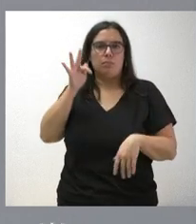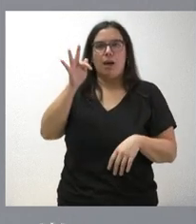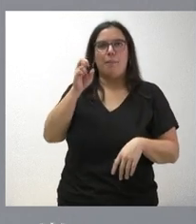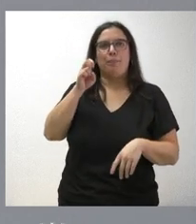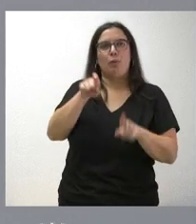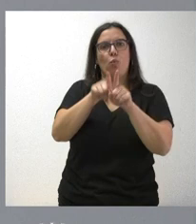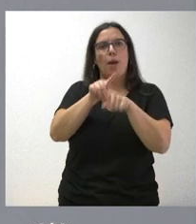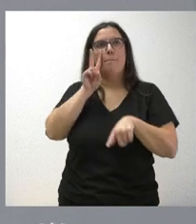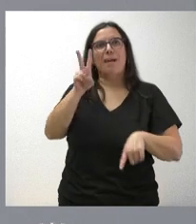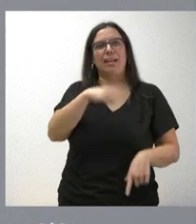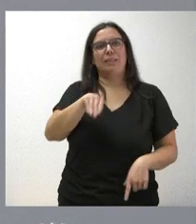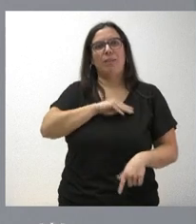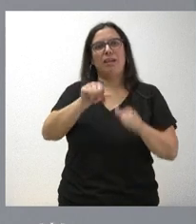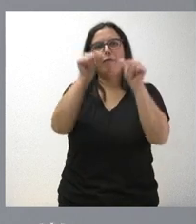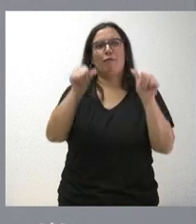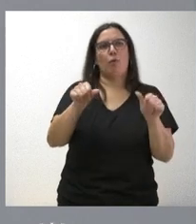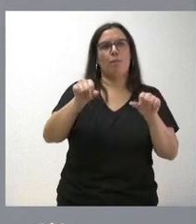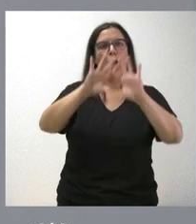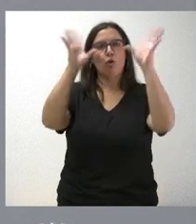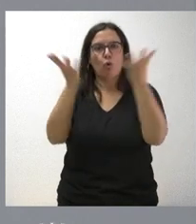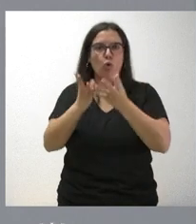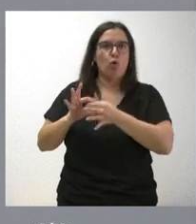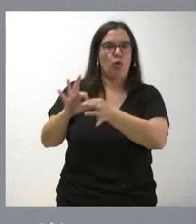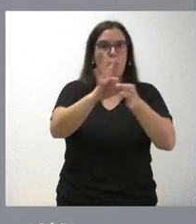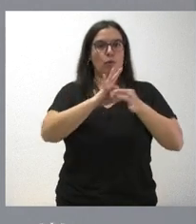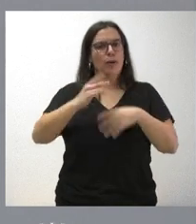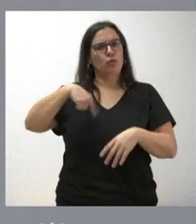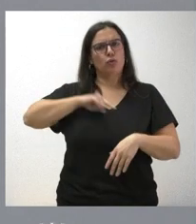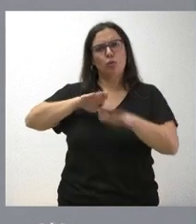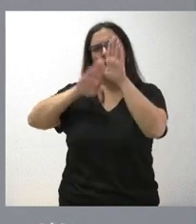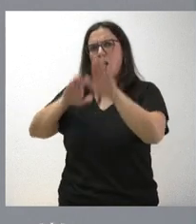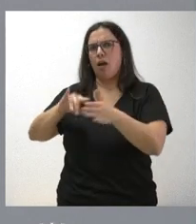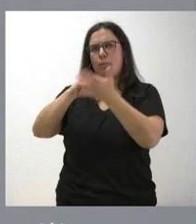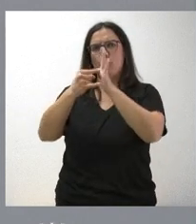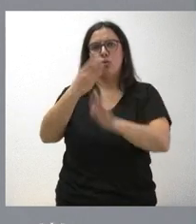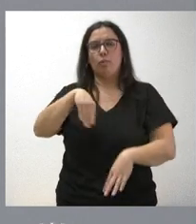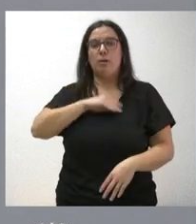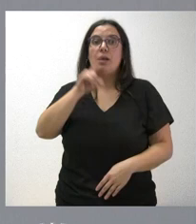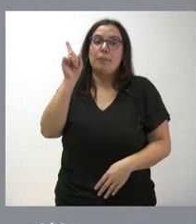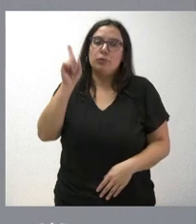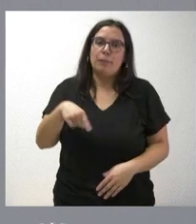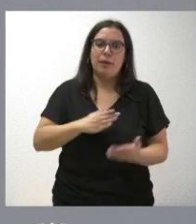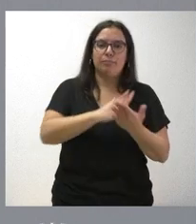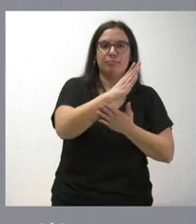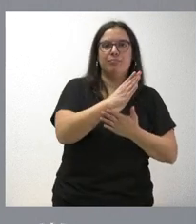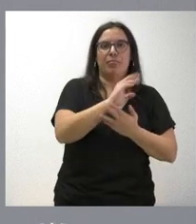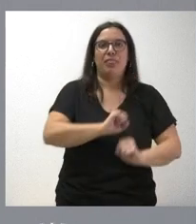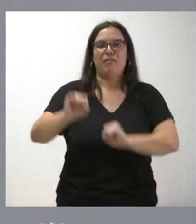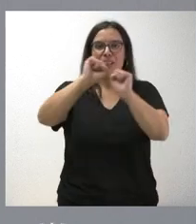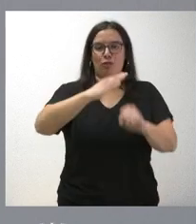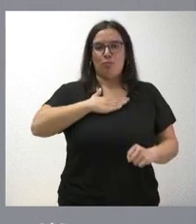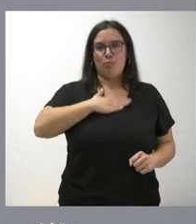España que hemos hecho siempre la nuestra es una comunidad Autónoma muy leal al proyecto de España pero también defendiendo los intereses de Castilla y